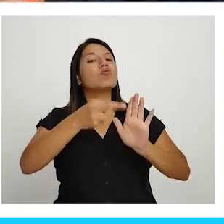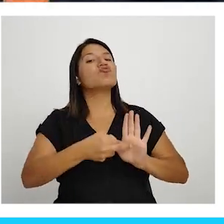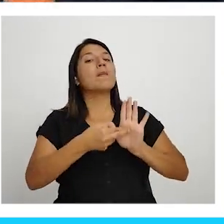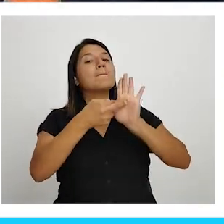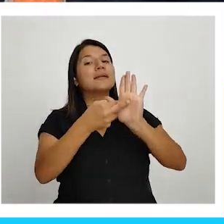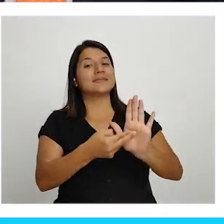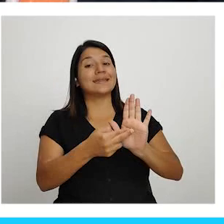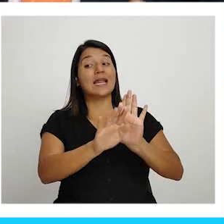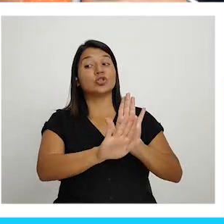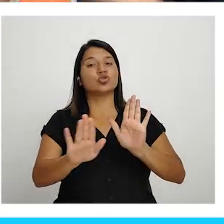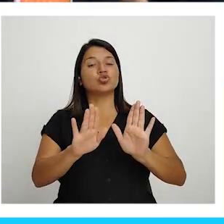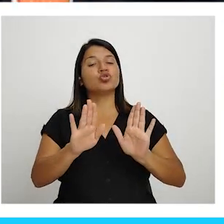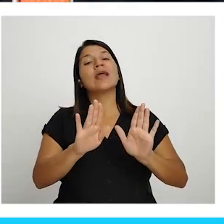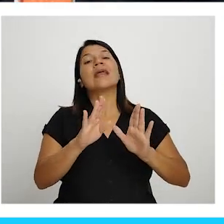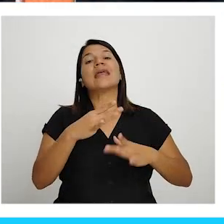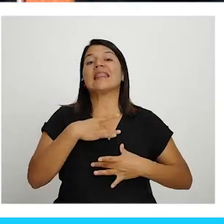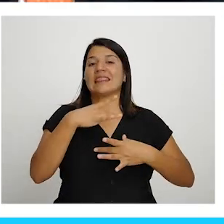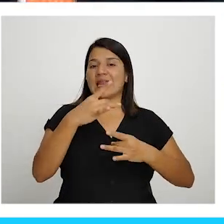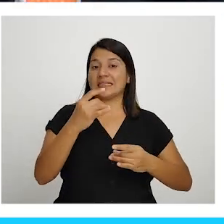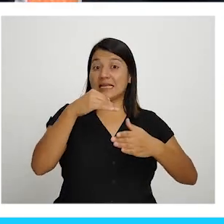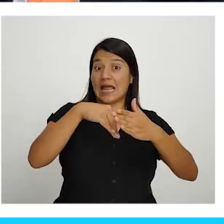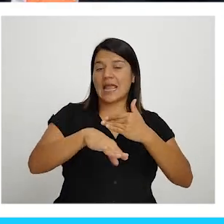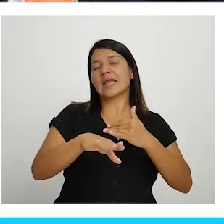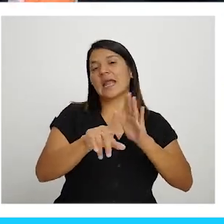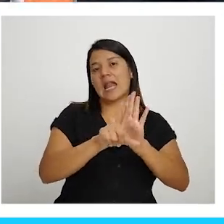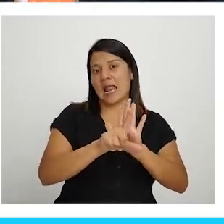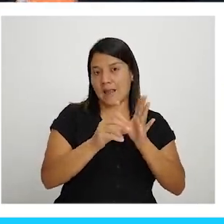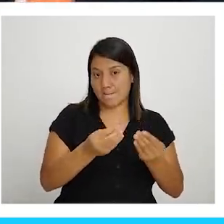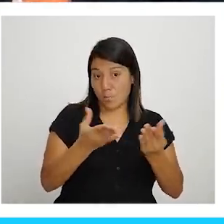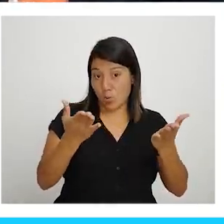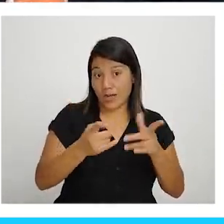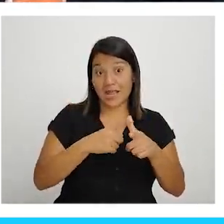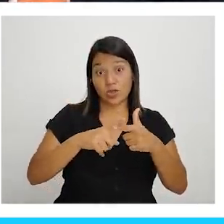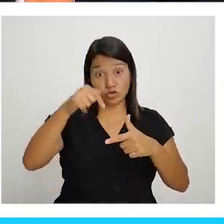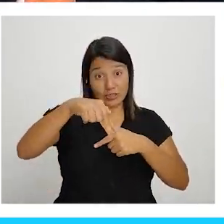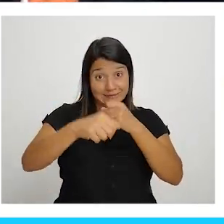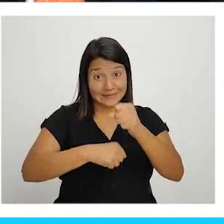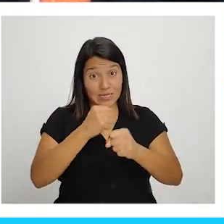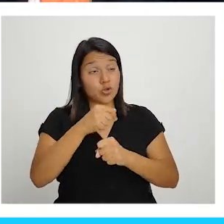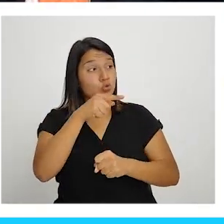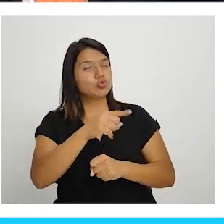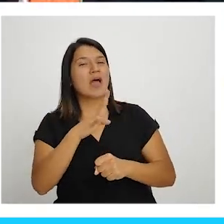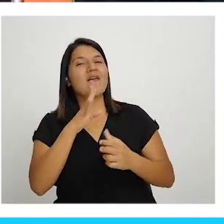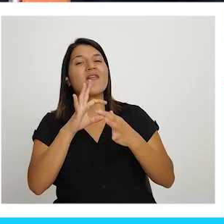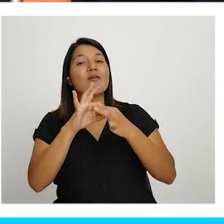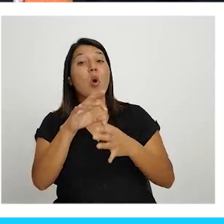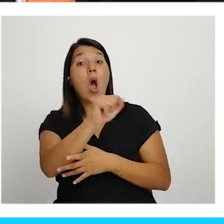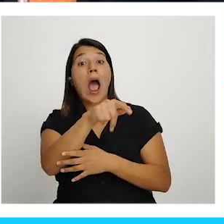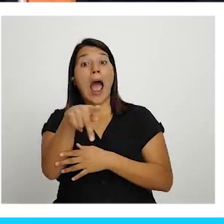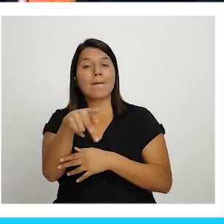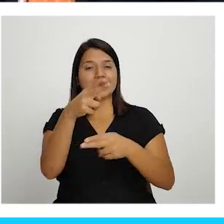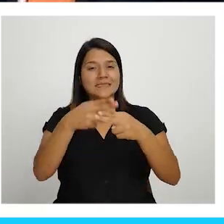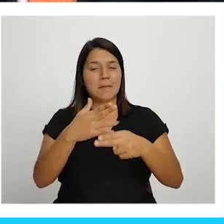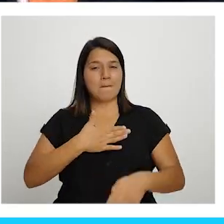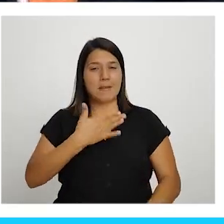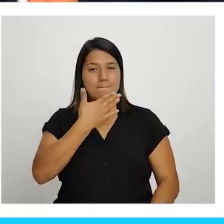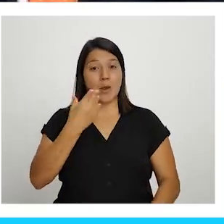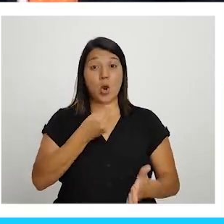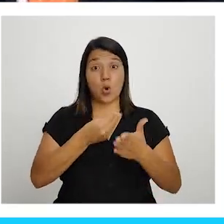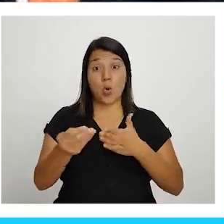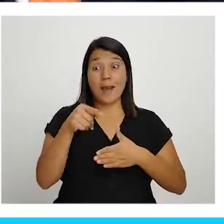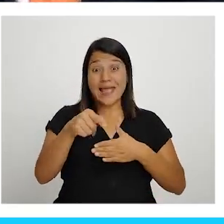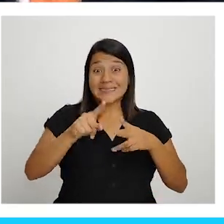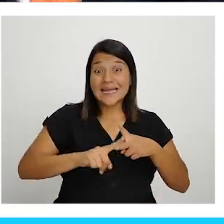políticas públicas. Entonces nosotros este año, bueno, usted menciona Mi Mejor Compra, que dicha fue lanzado en diciembre de